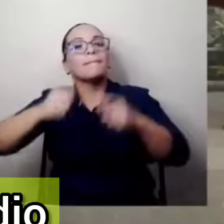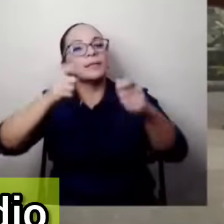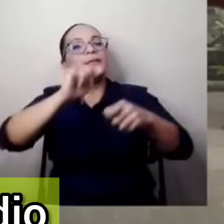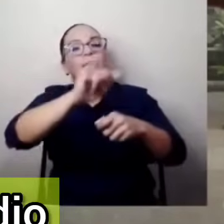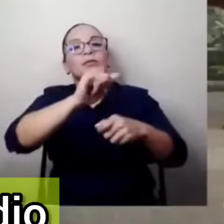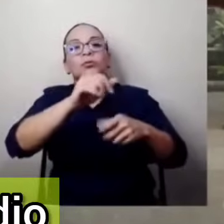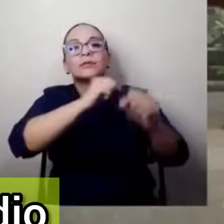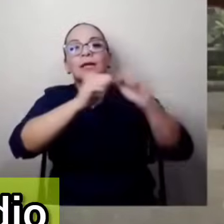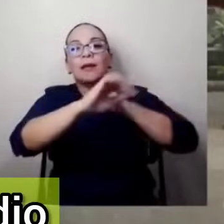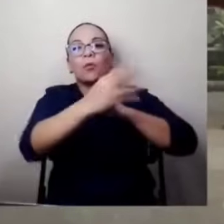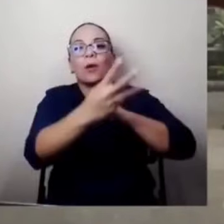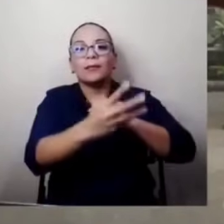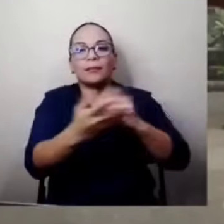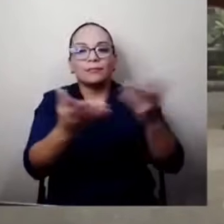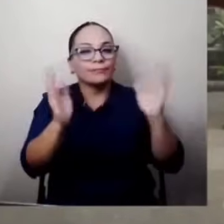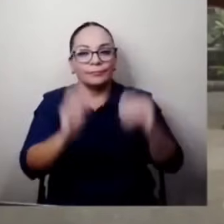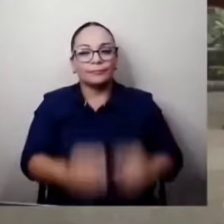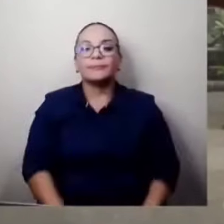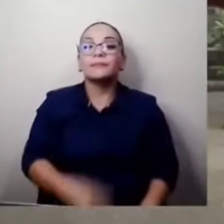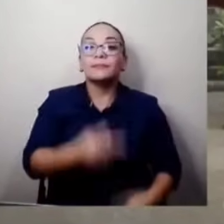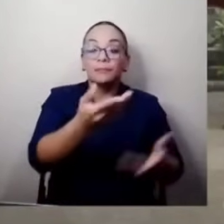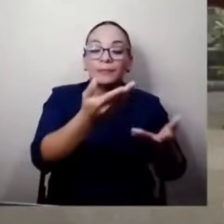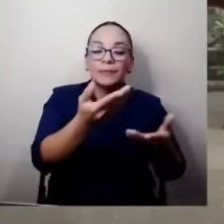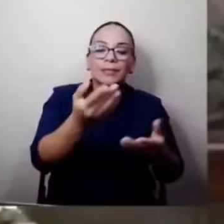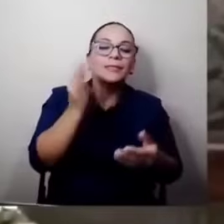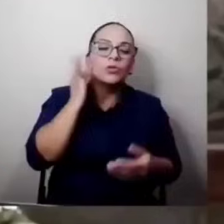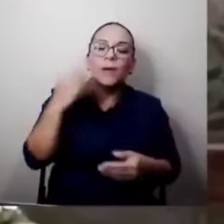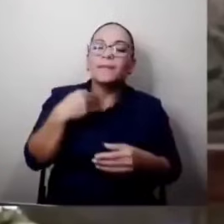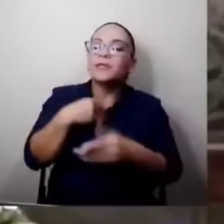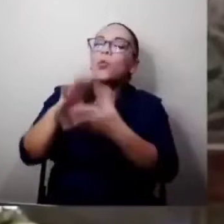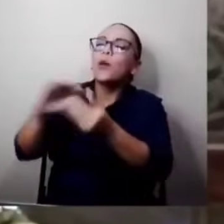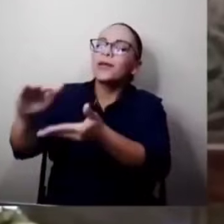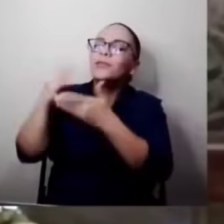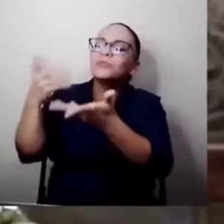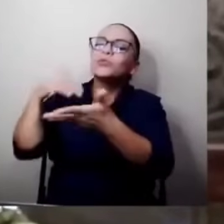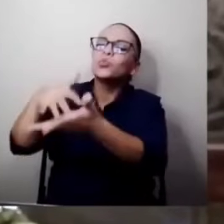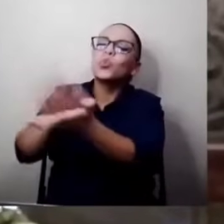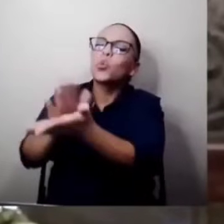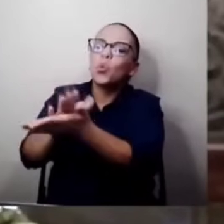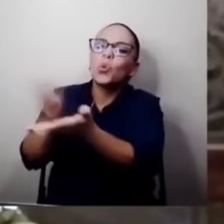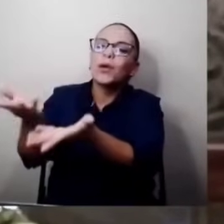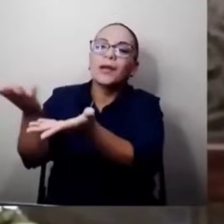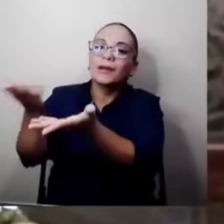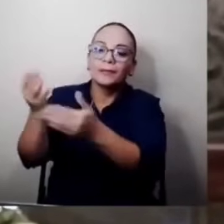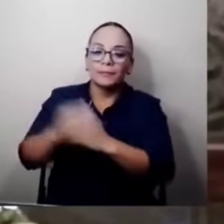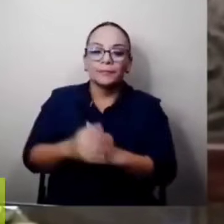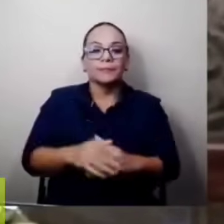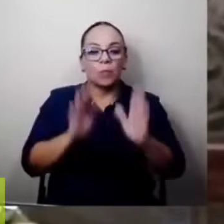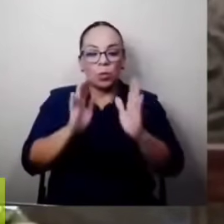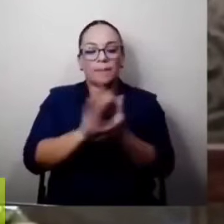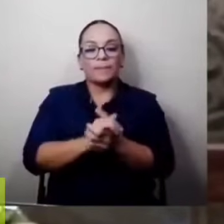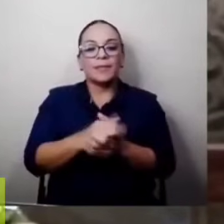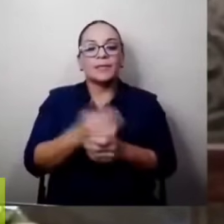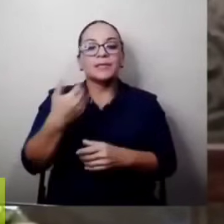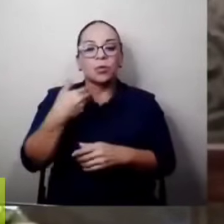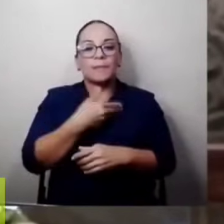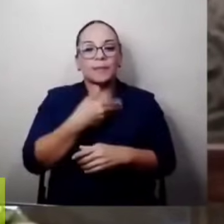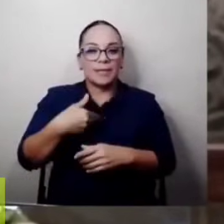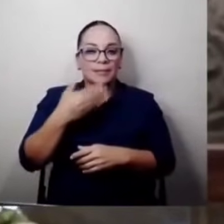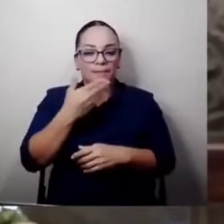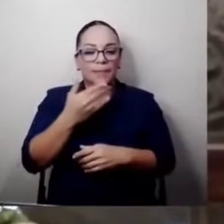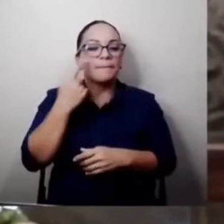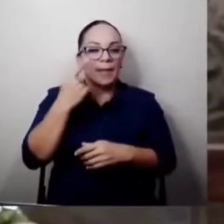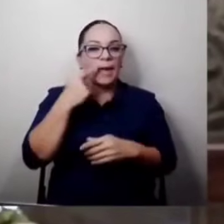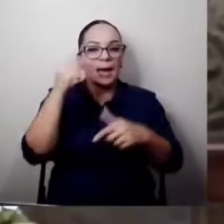cuéntenos sobre la calidad del estudio. Ahora sí, señora ministra. Sí, muchas gracias, presidente. Como bien usted indicaba, aquí hay varios temas